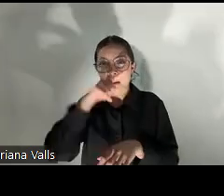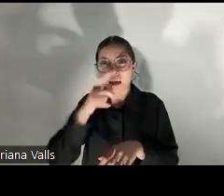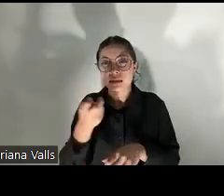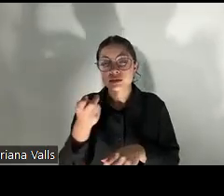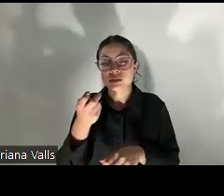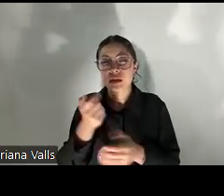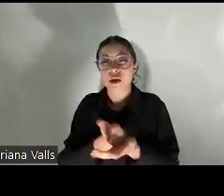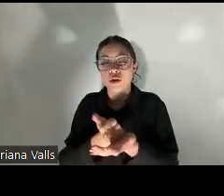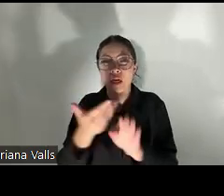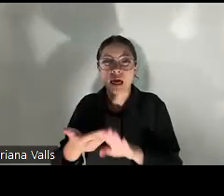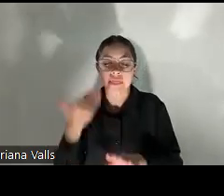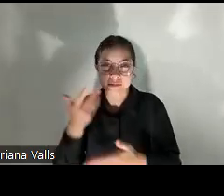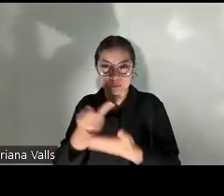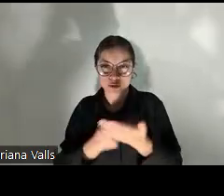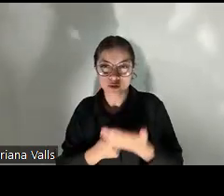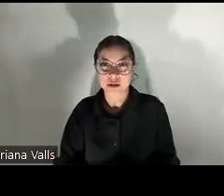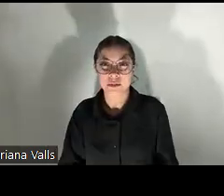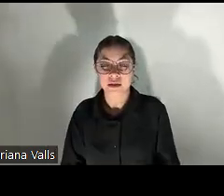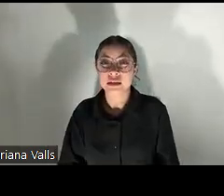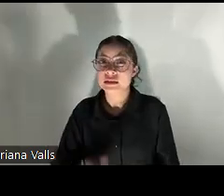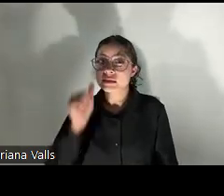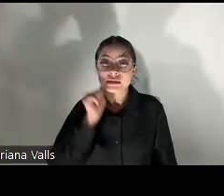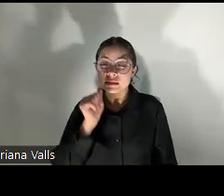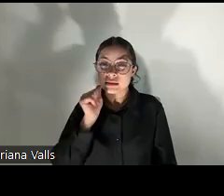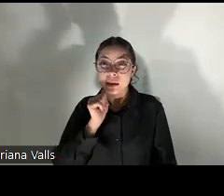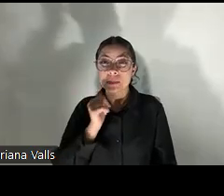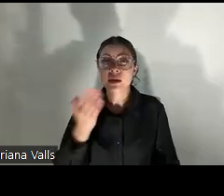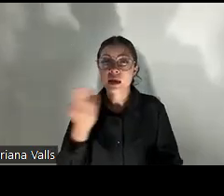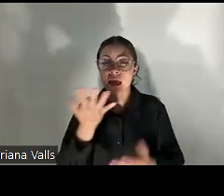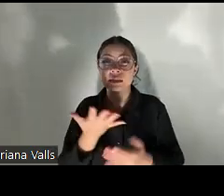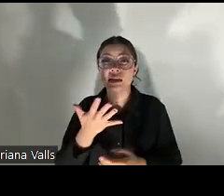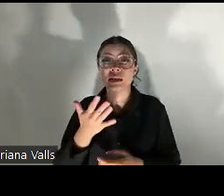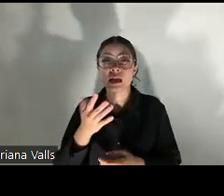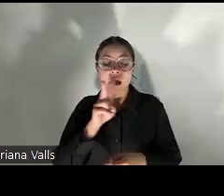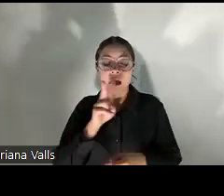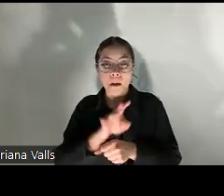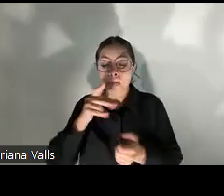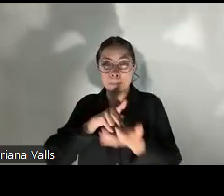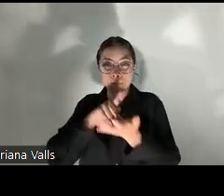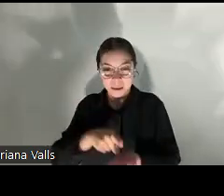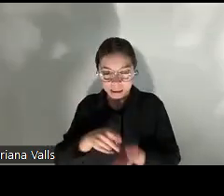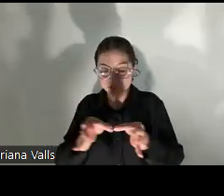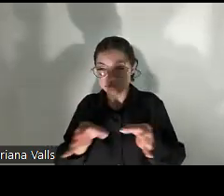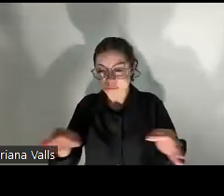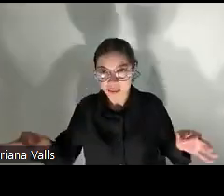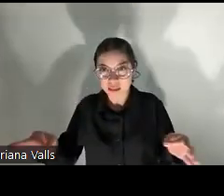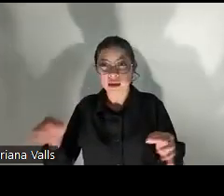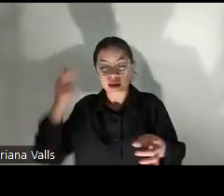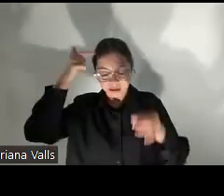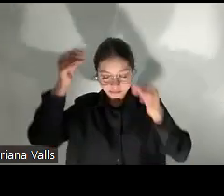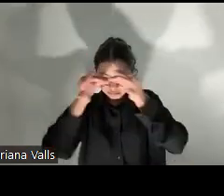intervención. Siempre tenemos que hacer somatometría, pesar, medir al niño, medir el perímetro